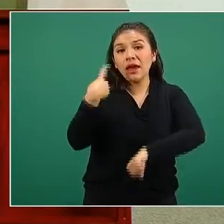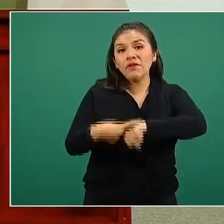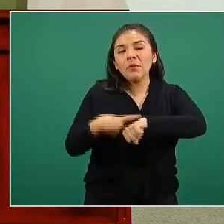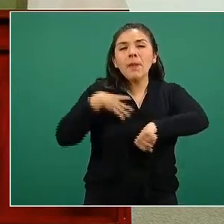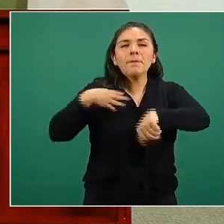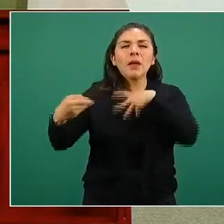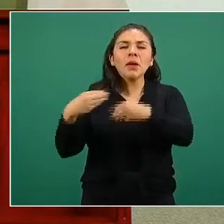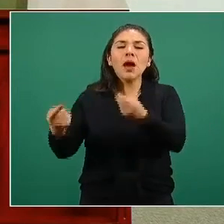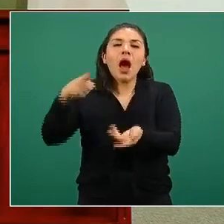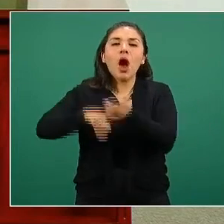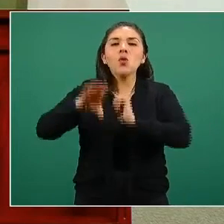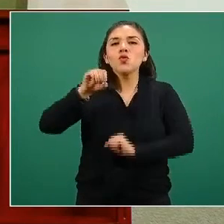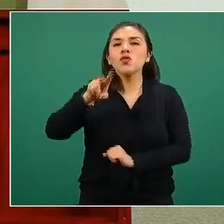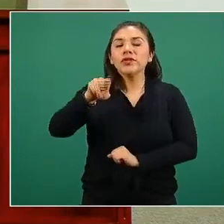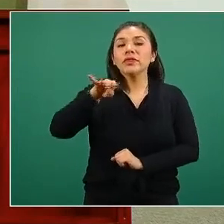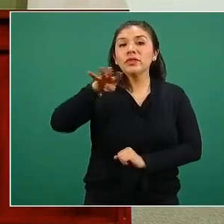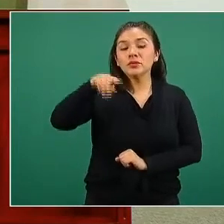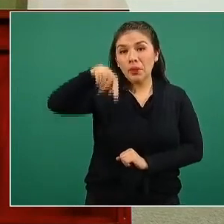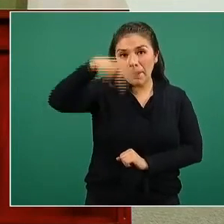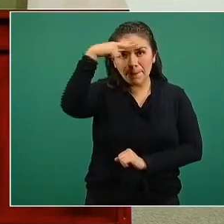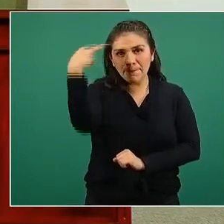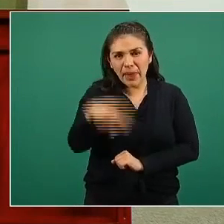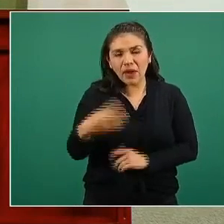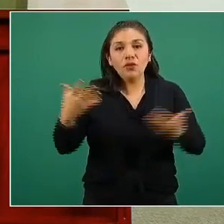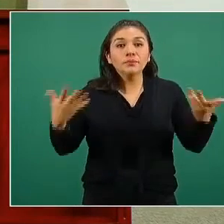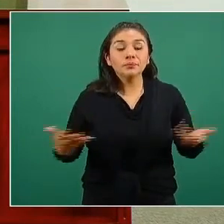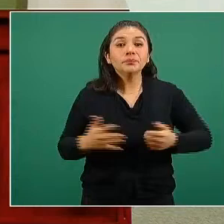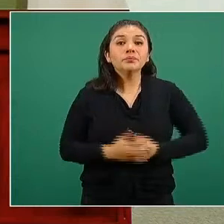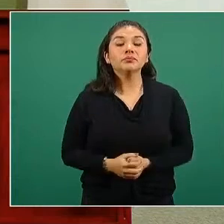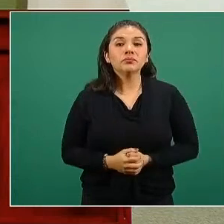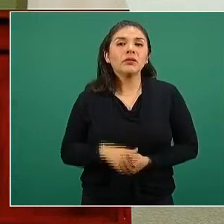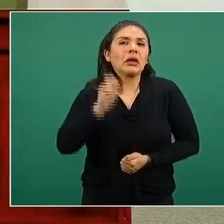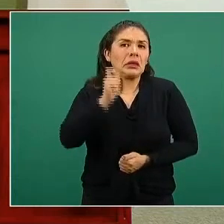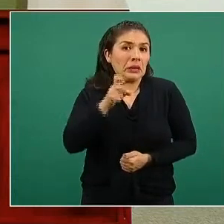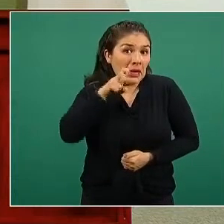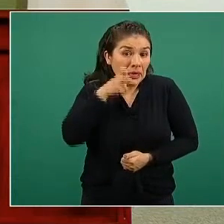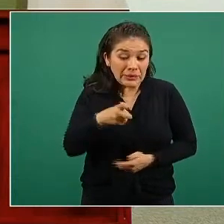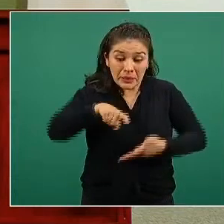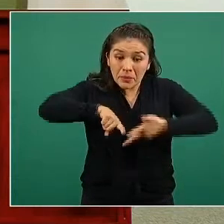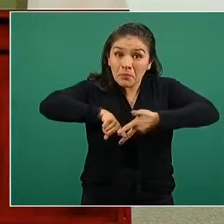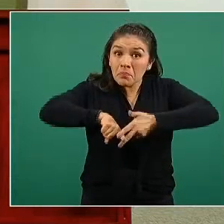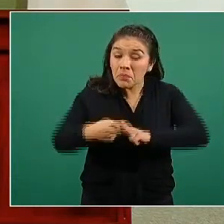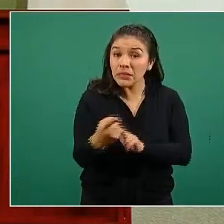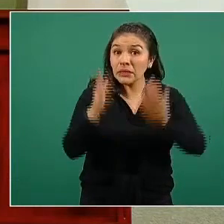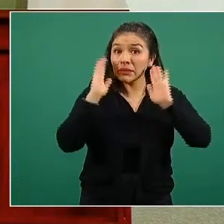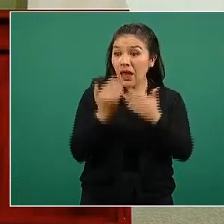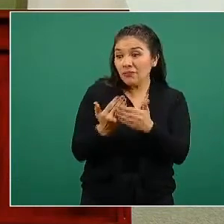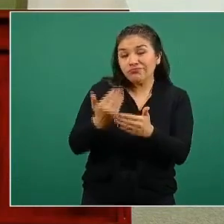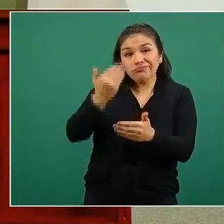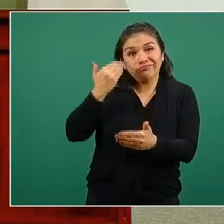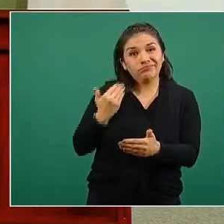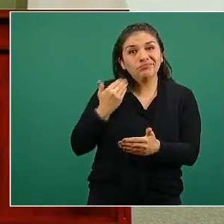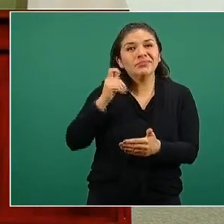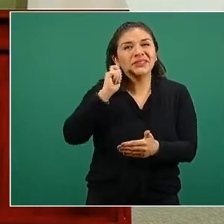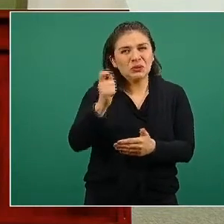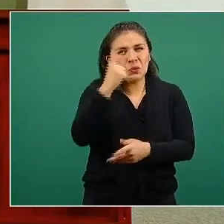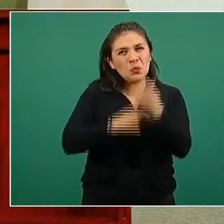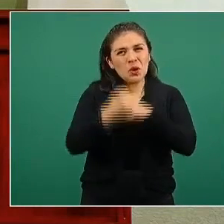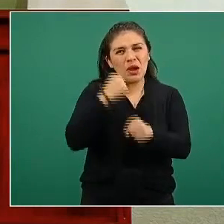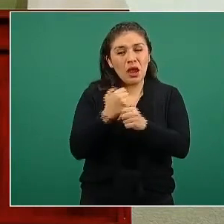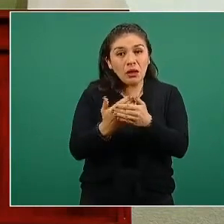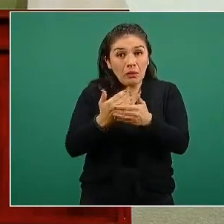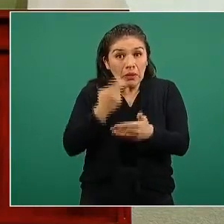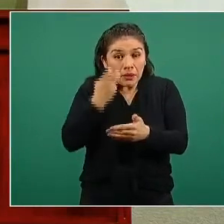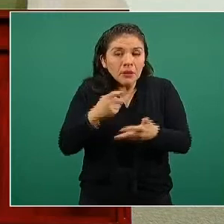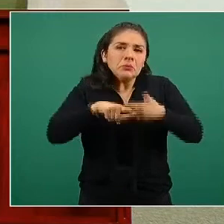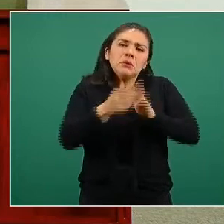de COVID-19 en México. Venimos haciéndolo desde que la misma dio inicio el año pasado y